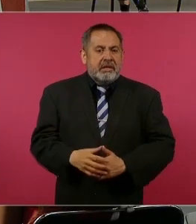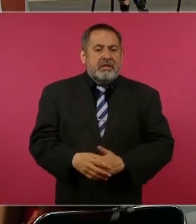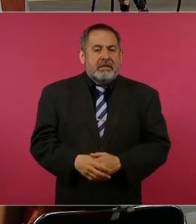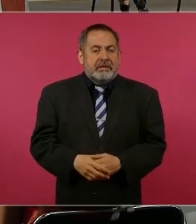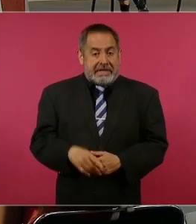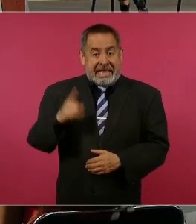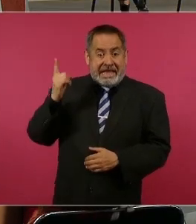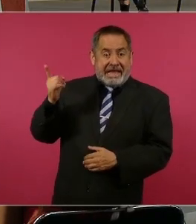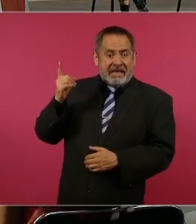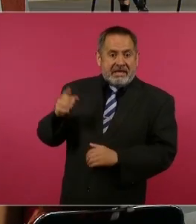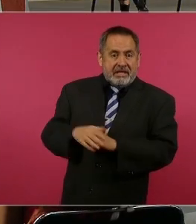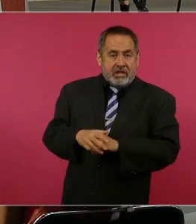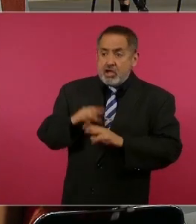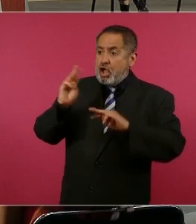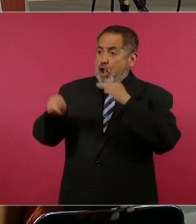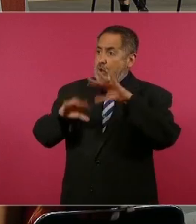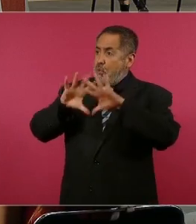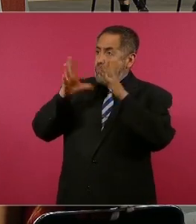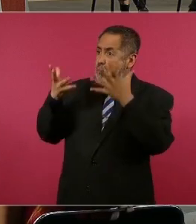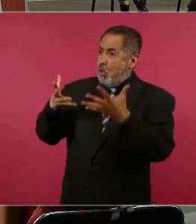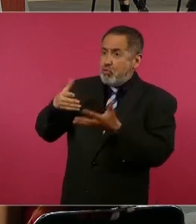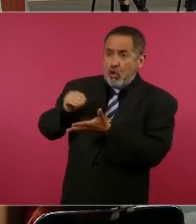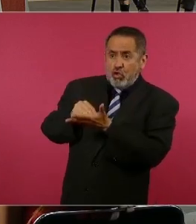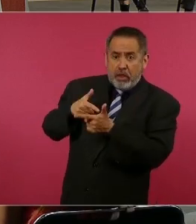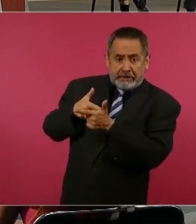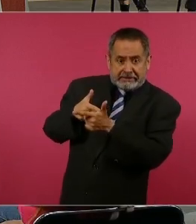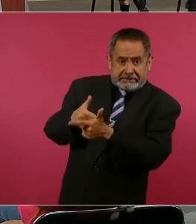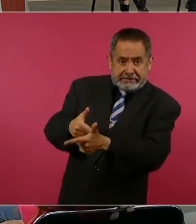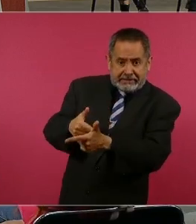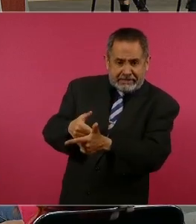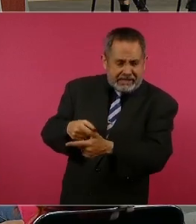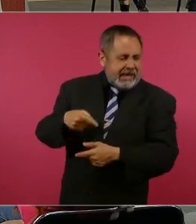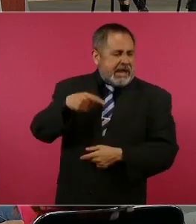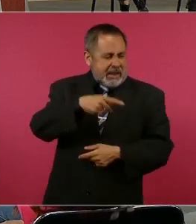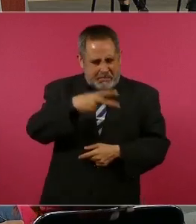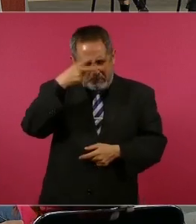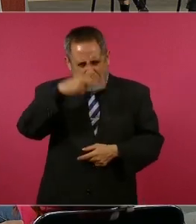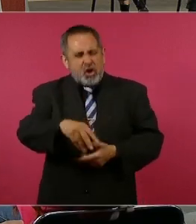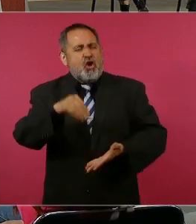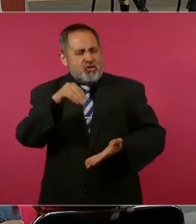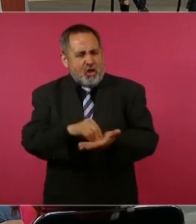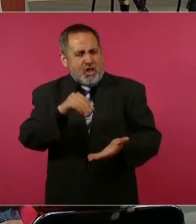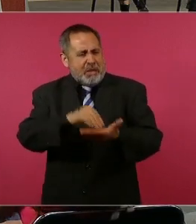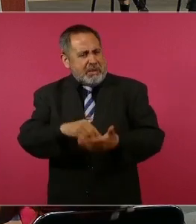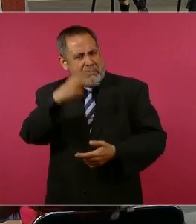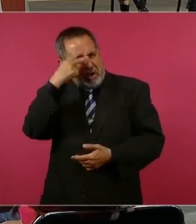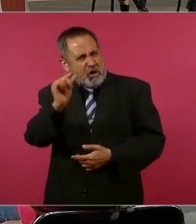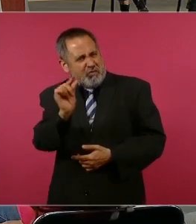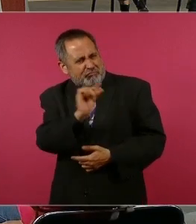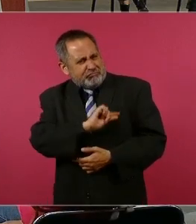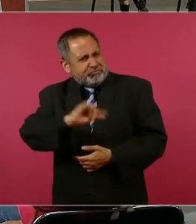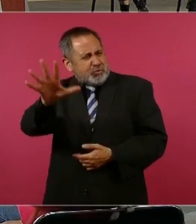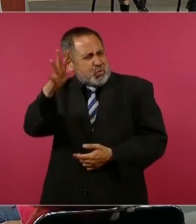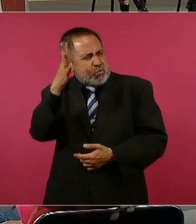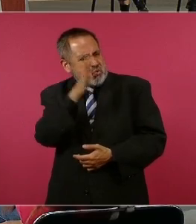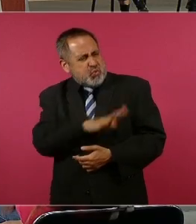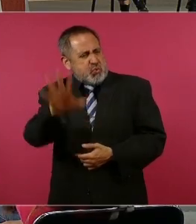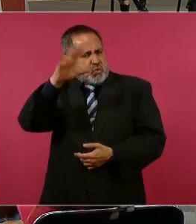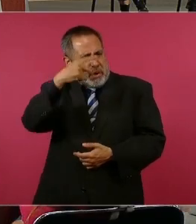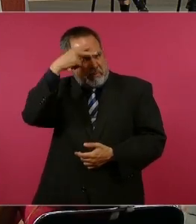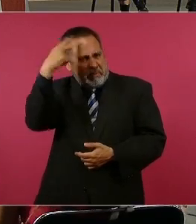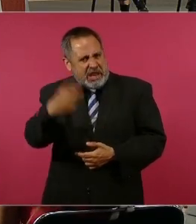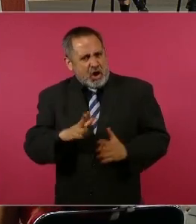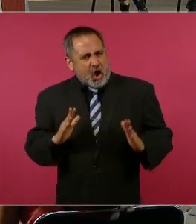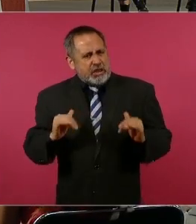En tanto permanezca el mundo, no acabará la fama y la gloria de México